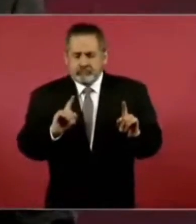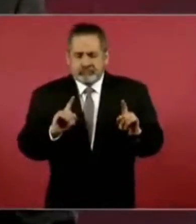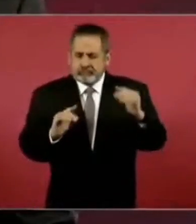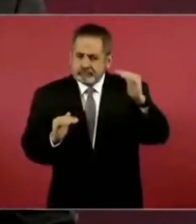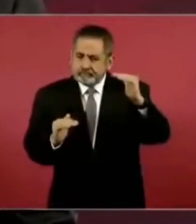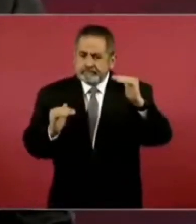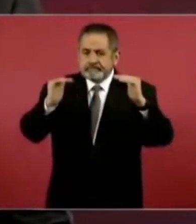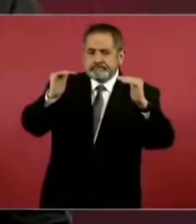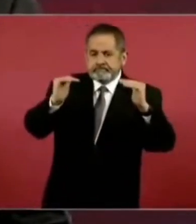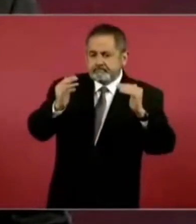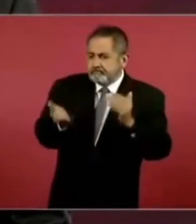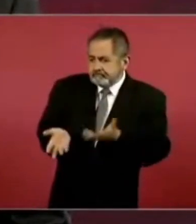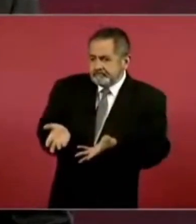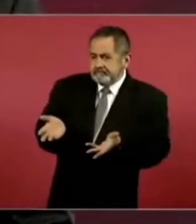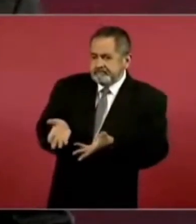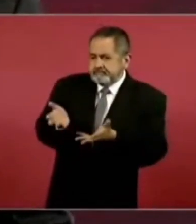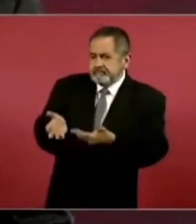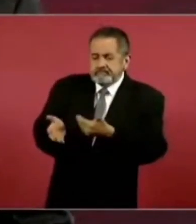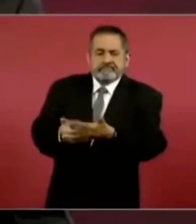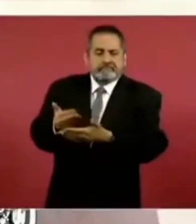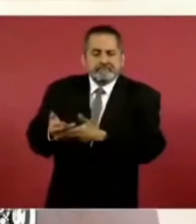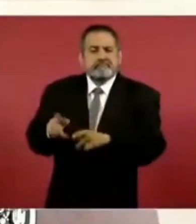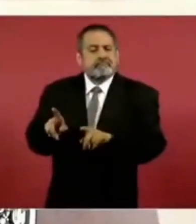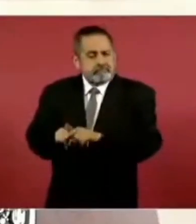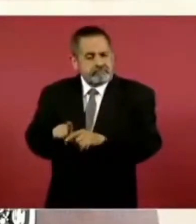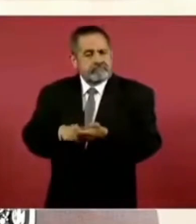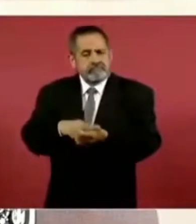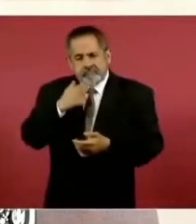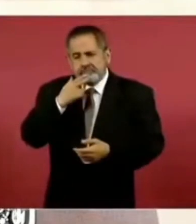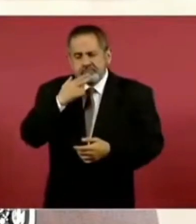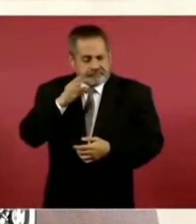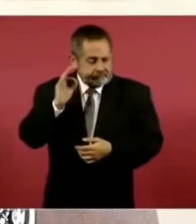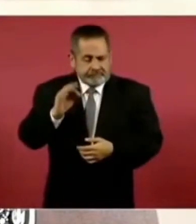Eso es lo que se está haciendo y está funcionando.